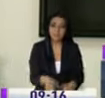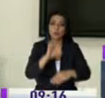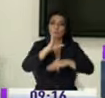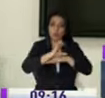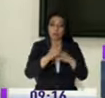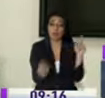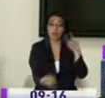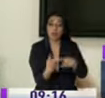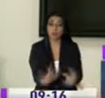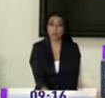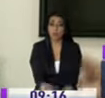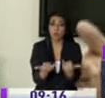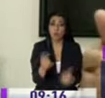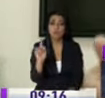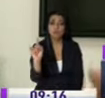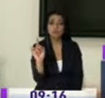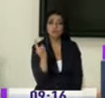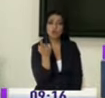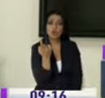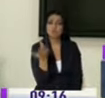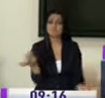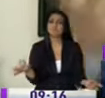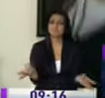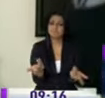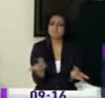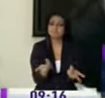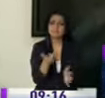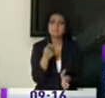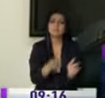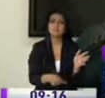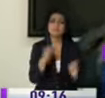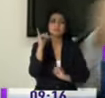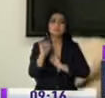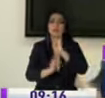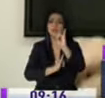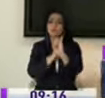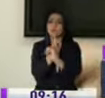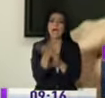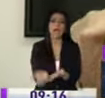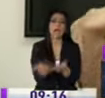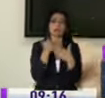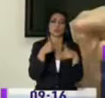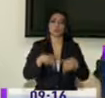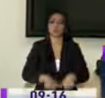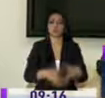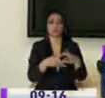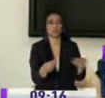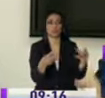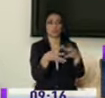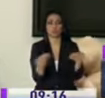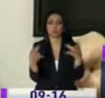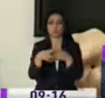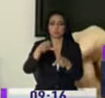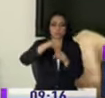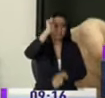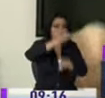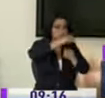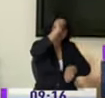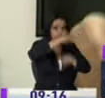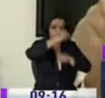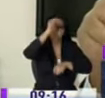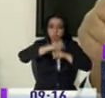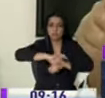presente fecha, solamente nos hemos valido de lo que pasa a nivel internacional para ir descubriendo el